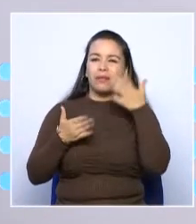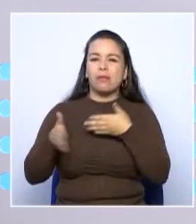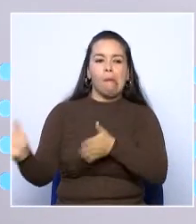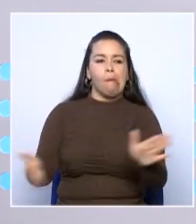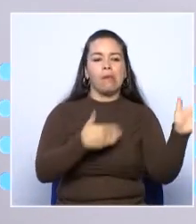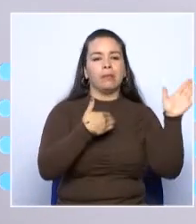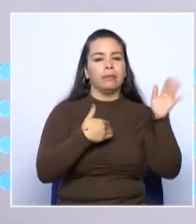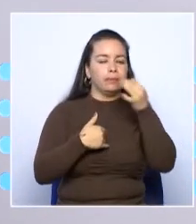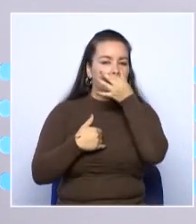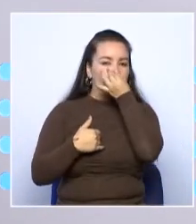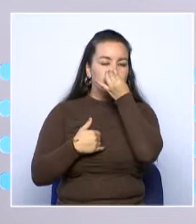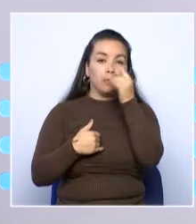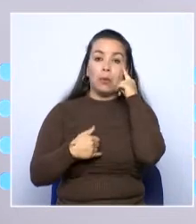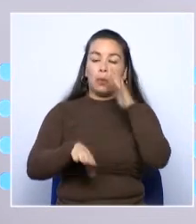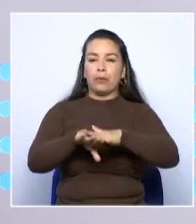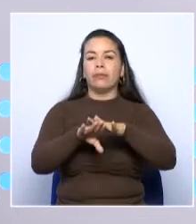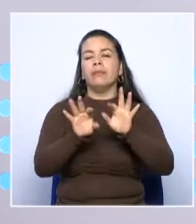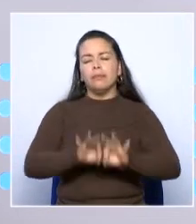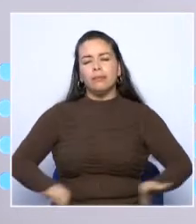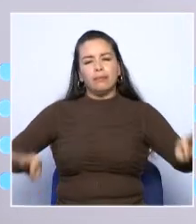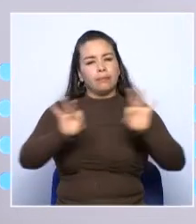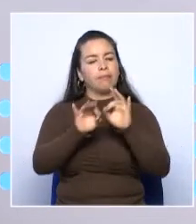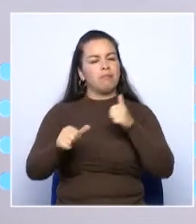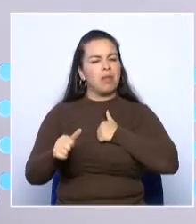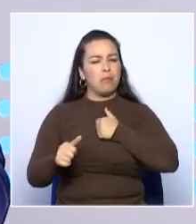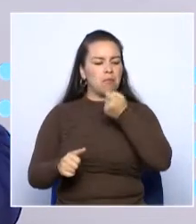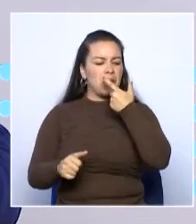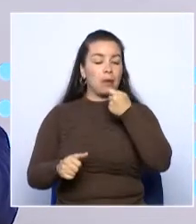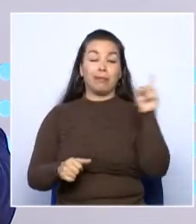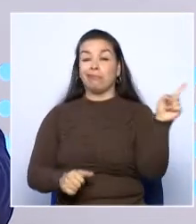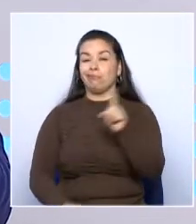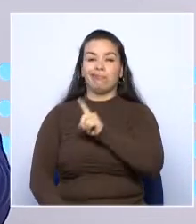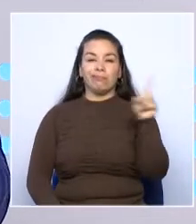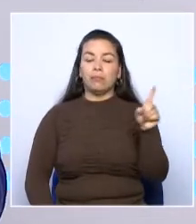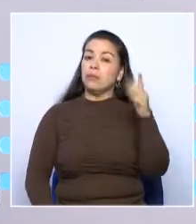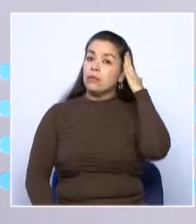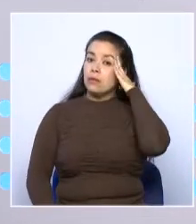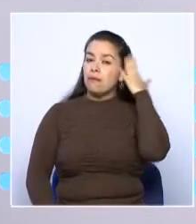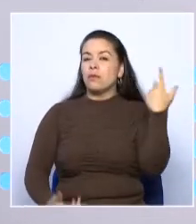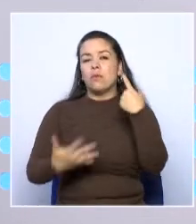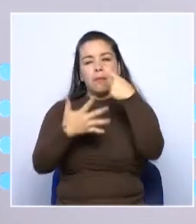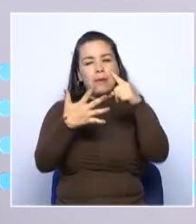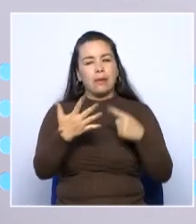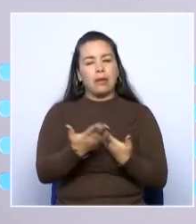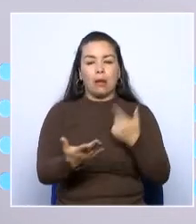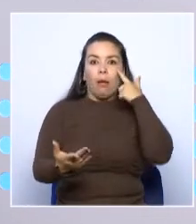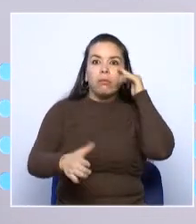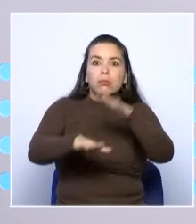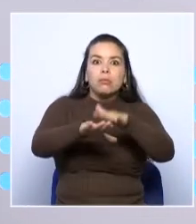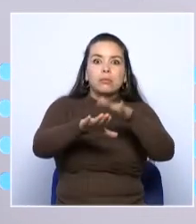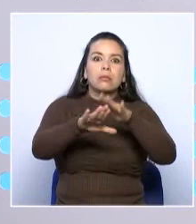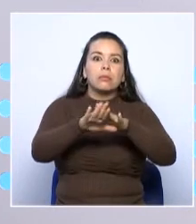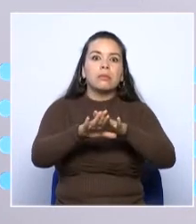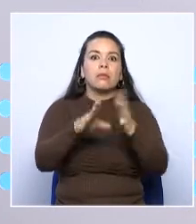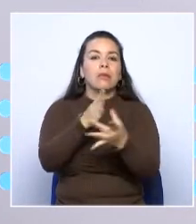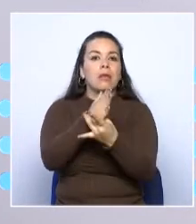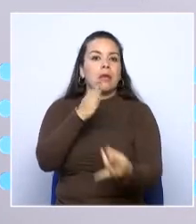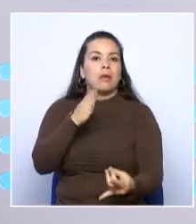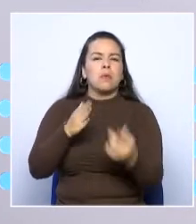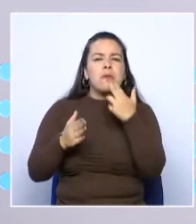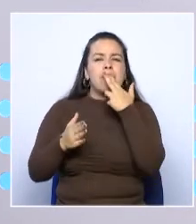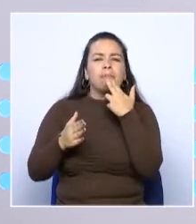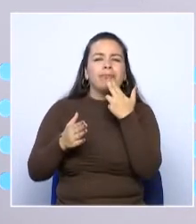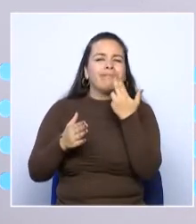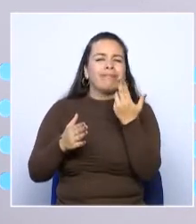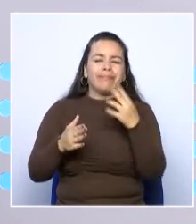de la automedicación. Hablemos un poco de, así como esas estadísticas tan alarmantes que tenemos de hígado graso, ¿qué están